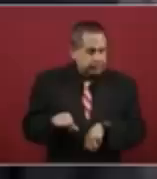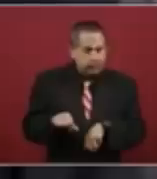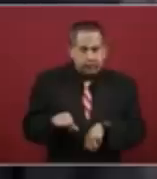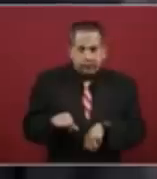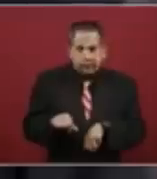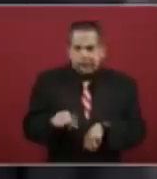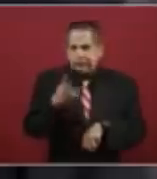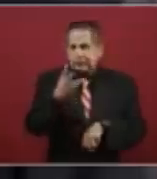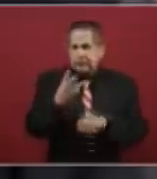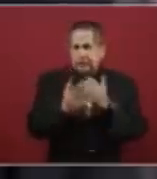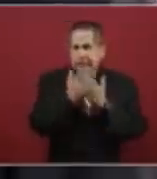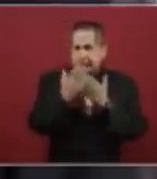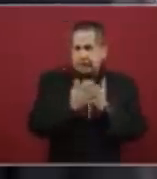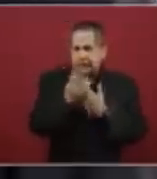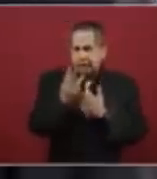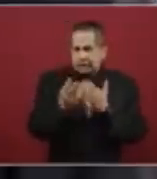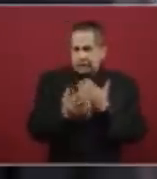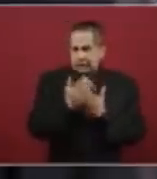3 de la mañana